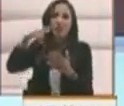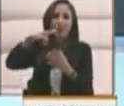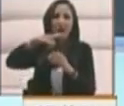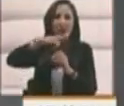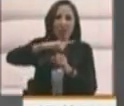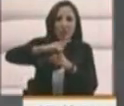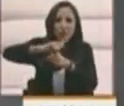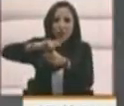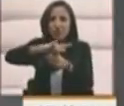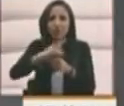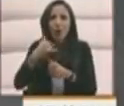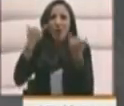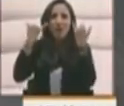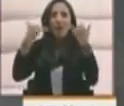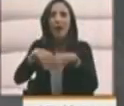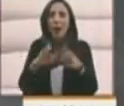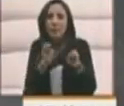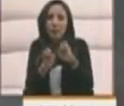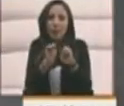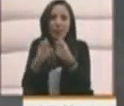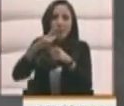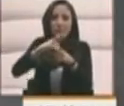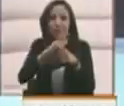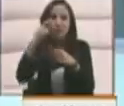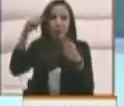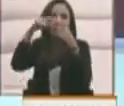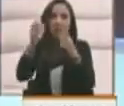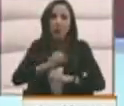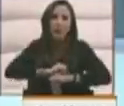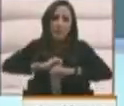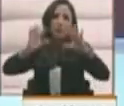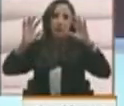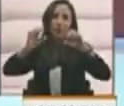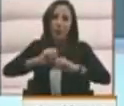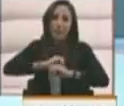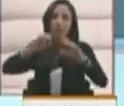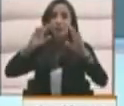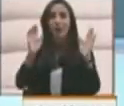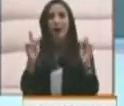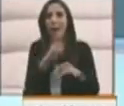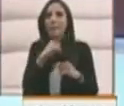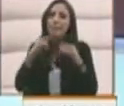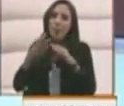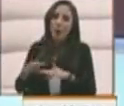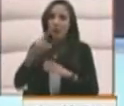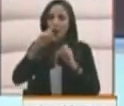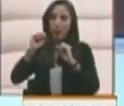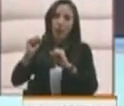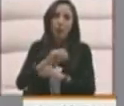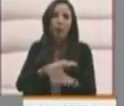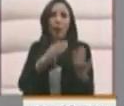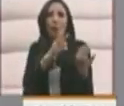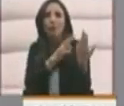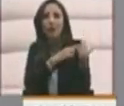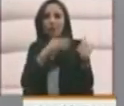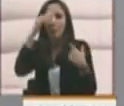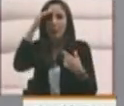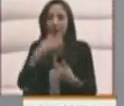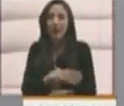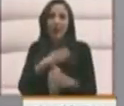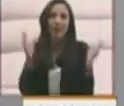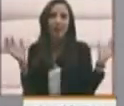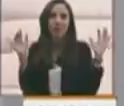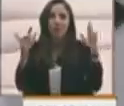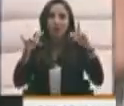ataca al alto mando militar y ataca a los representantes de los poderes instituidos de la República.